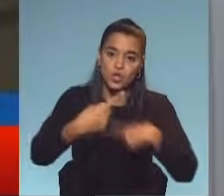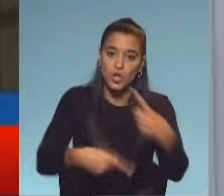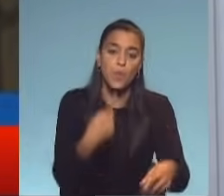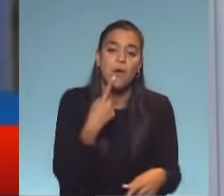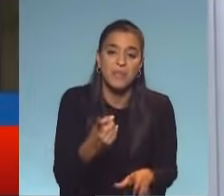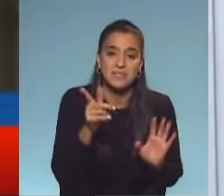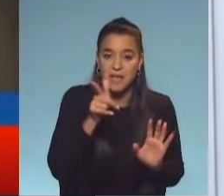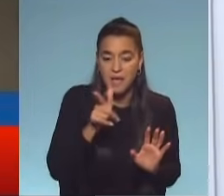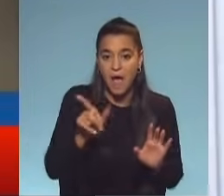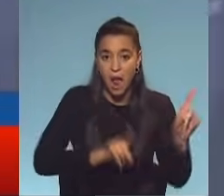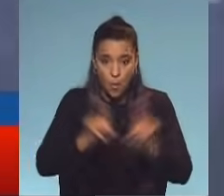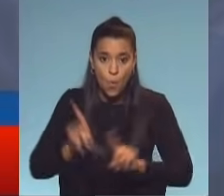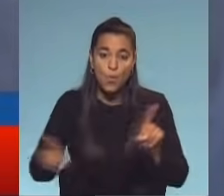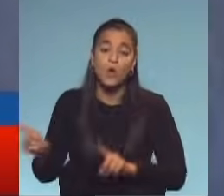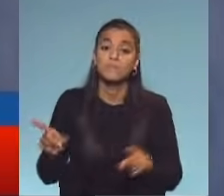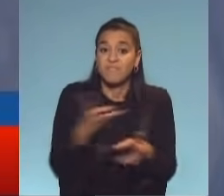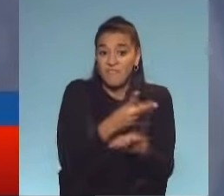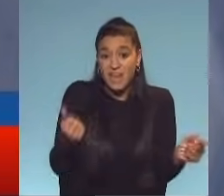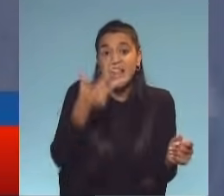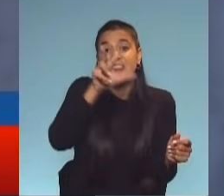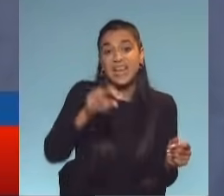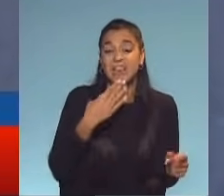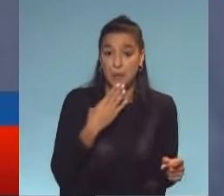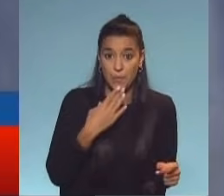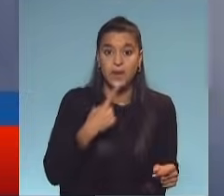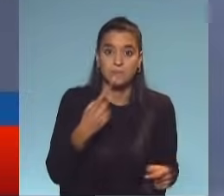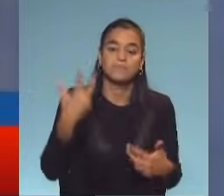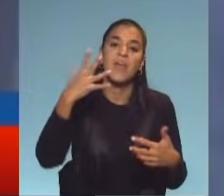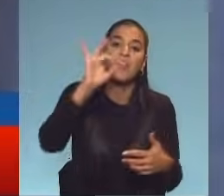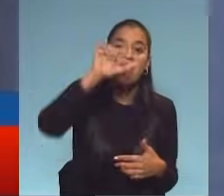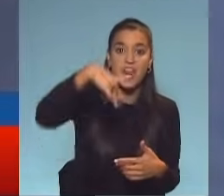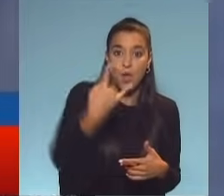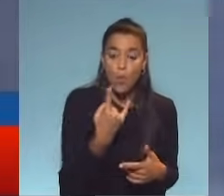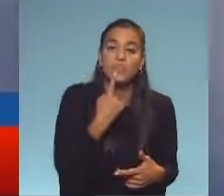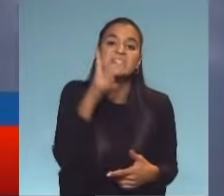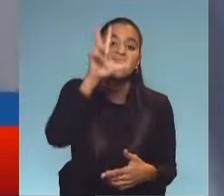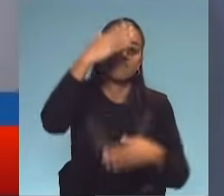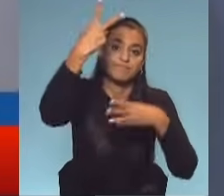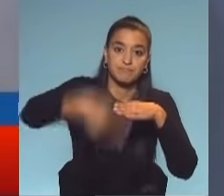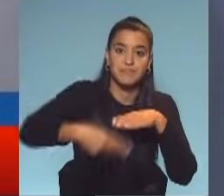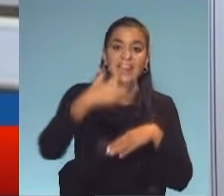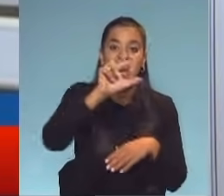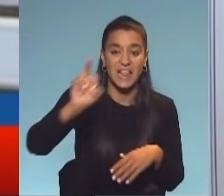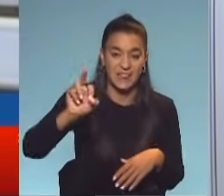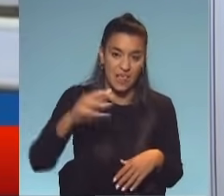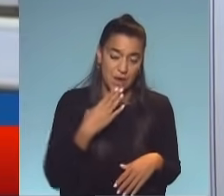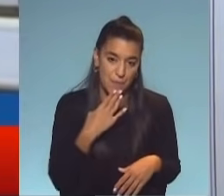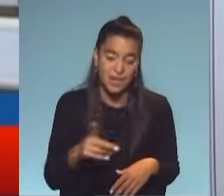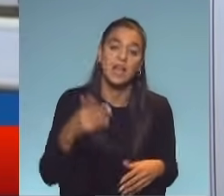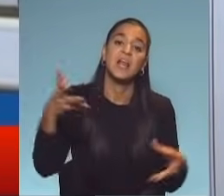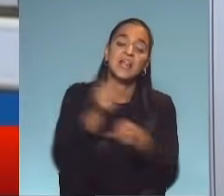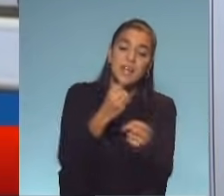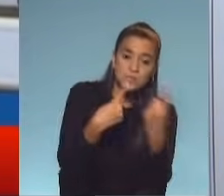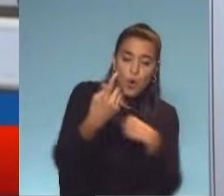que finaliza las órdenes dictadas por el decreto de necesidad y urgencia, el transporte público, la circulación, algunos